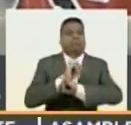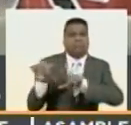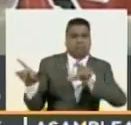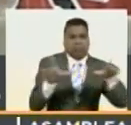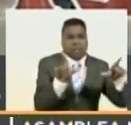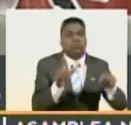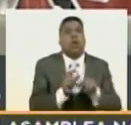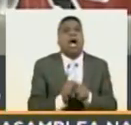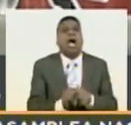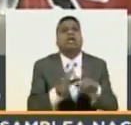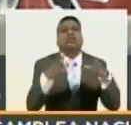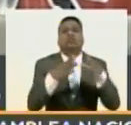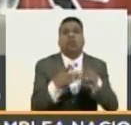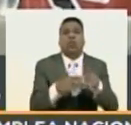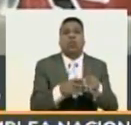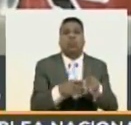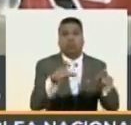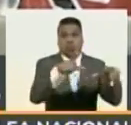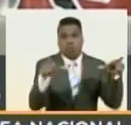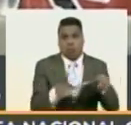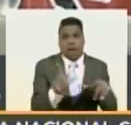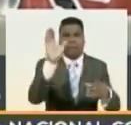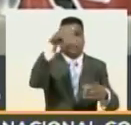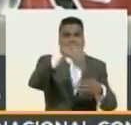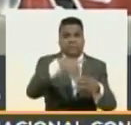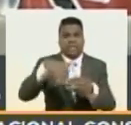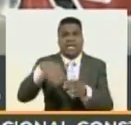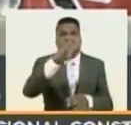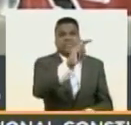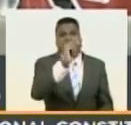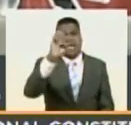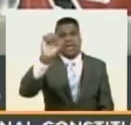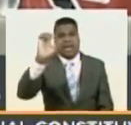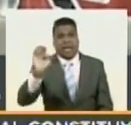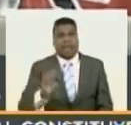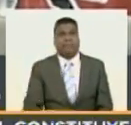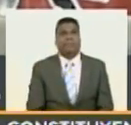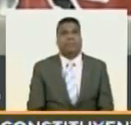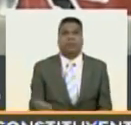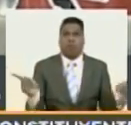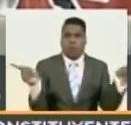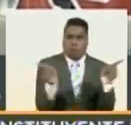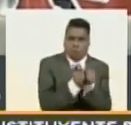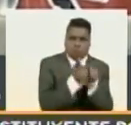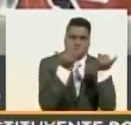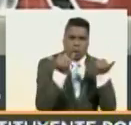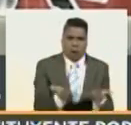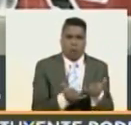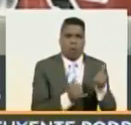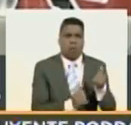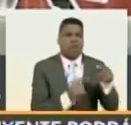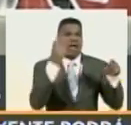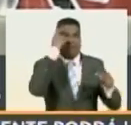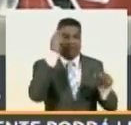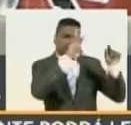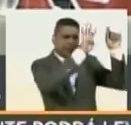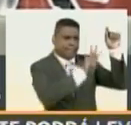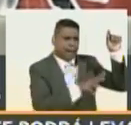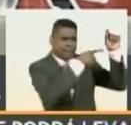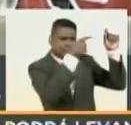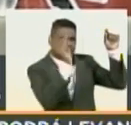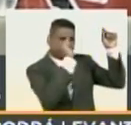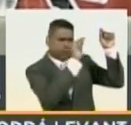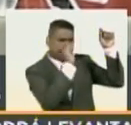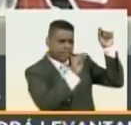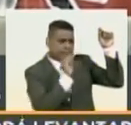pertenecen. Así que de nuevo hago un resumen: Tenemos el cronograma electoral para las